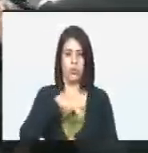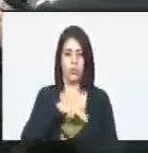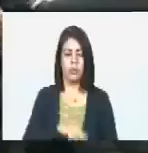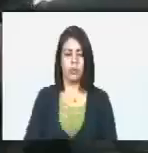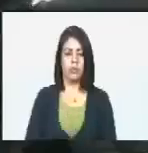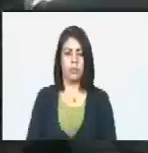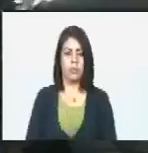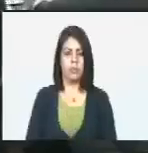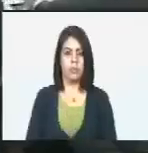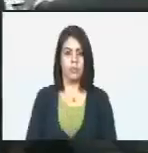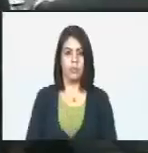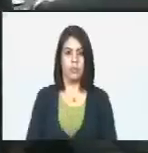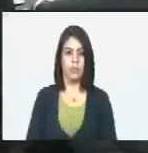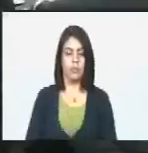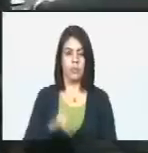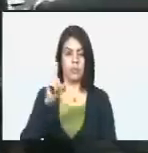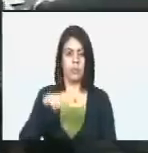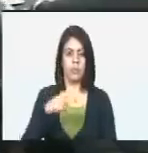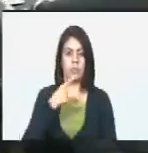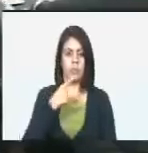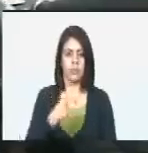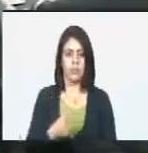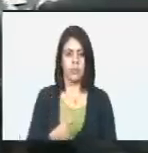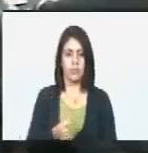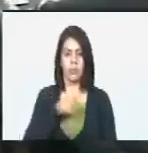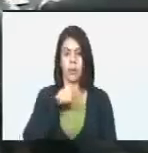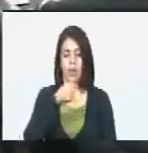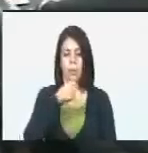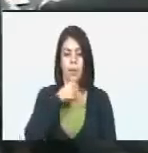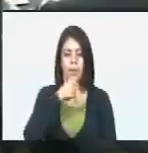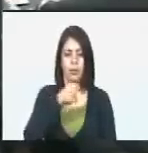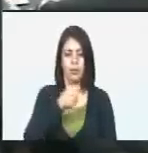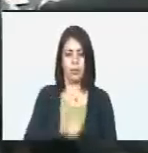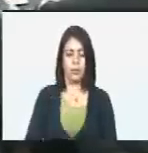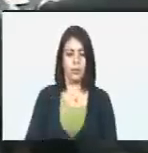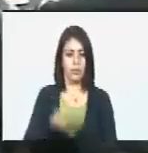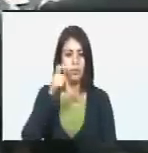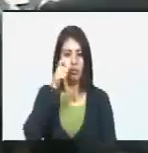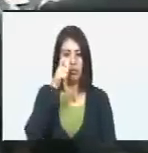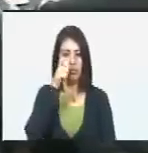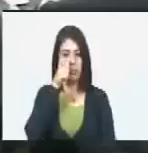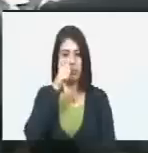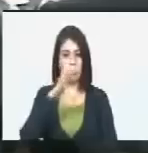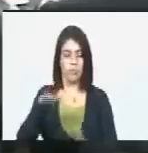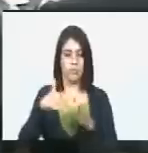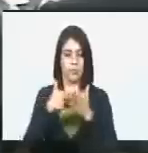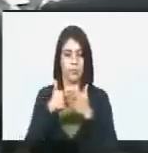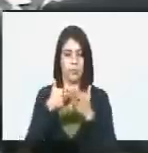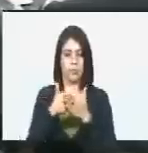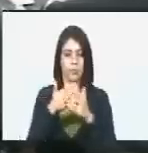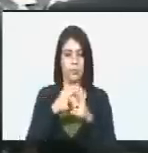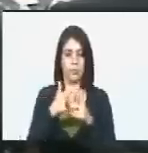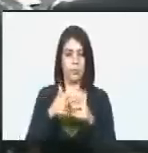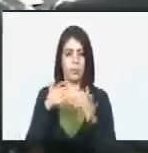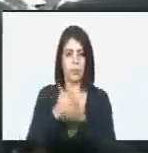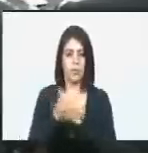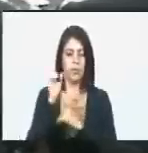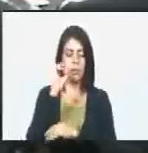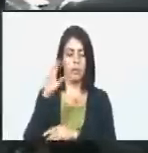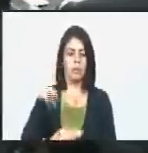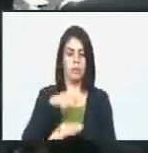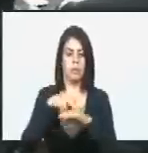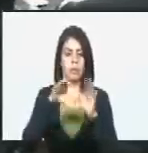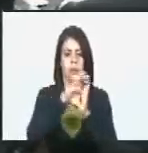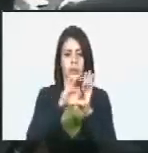incluso de los periodistas que cubrieron todo lo que fue la Asamblea Nacional